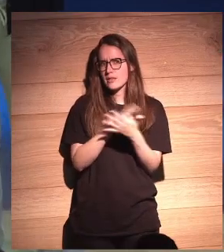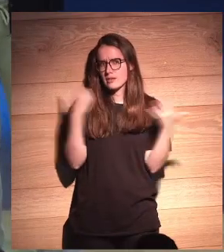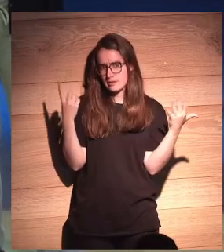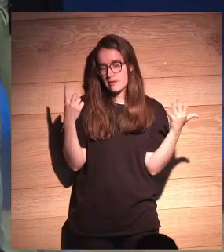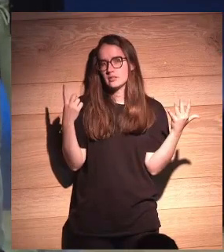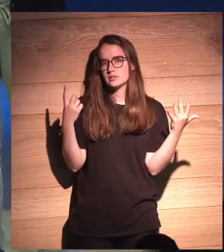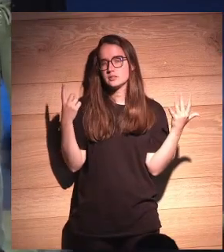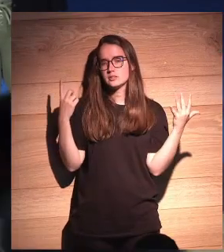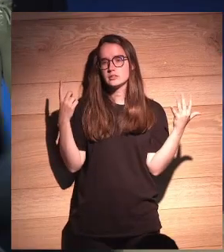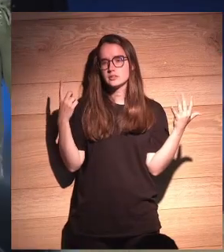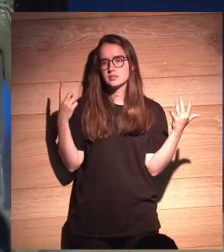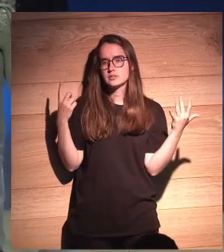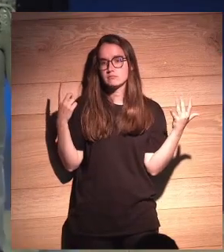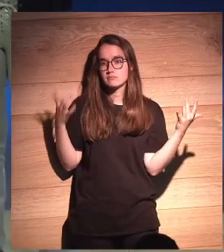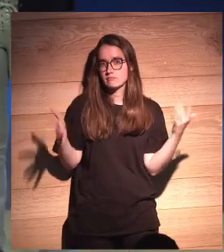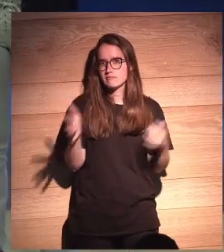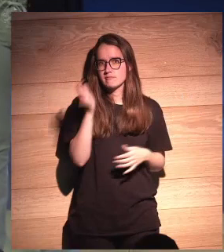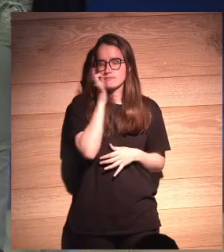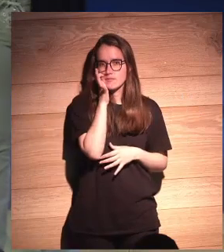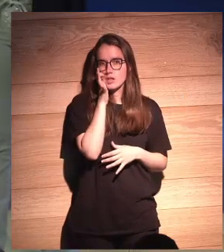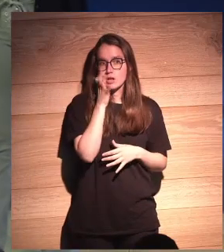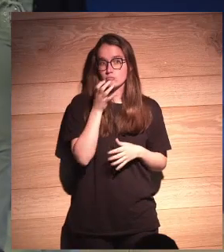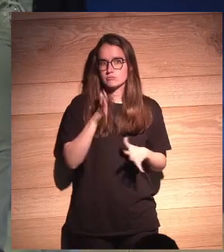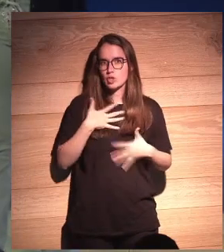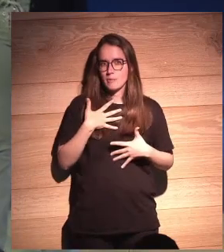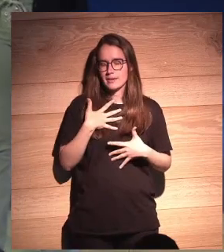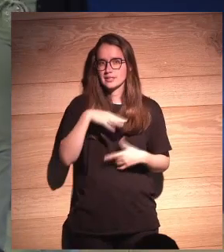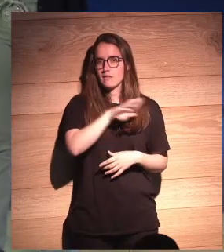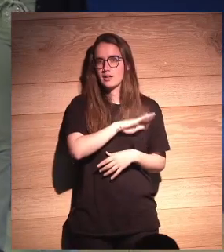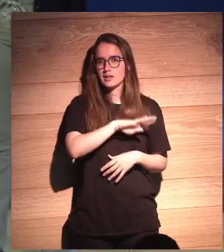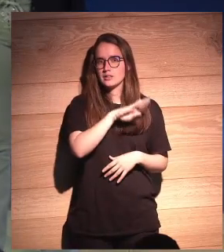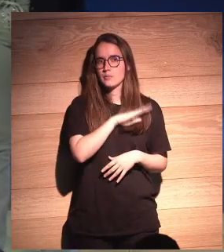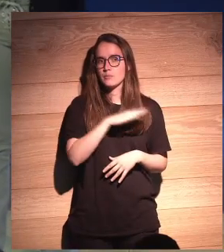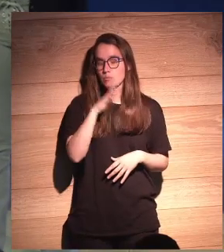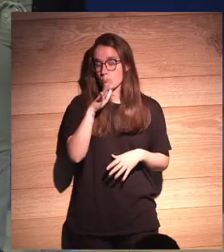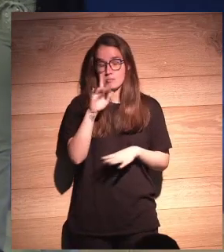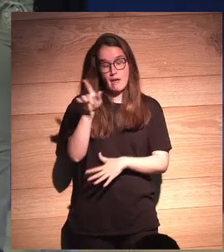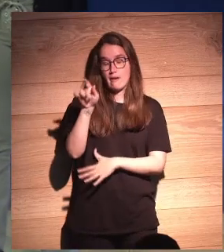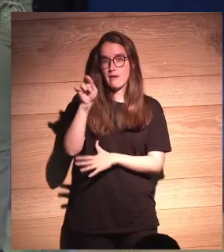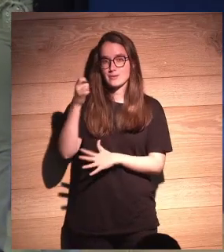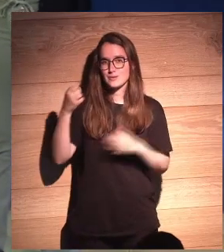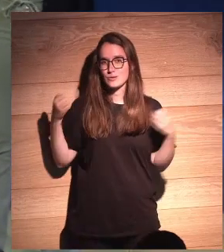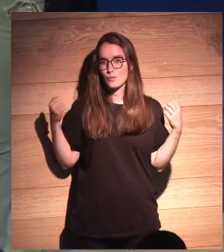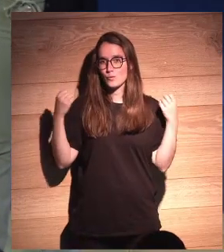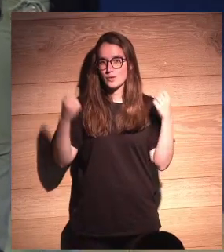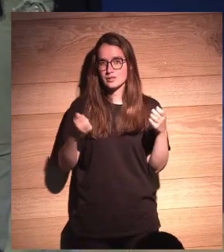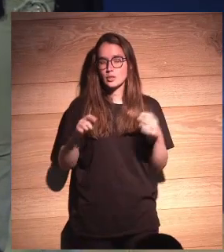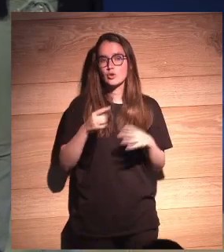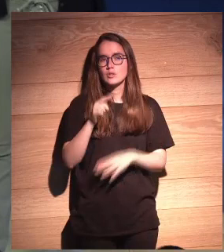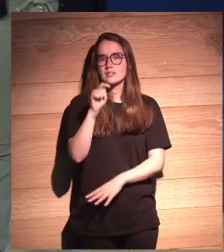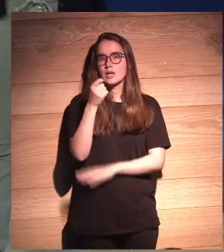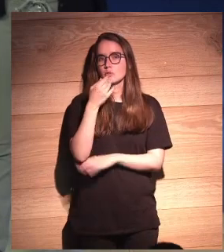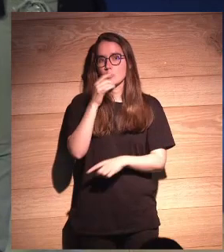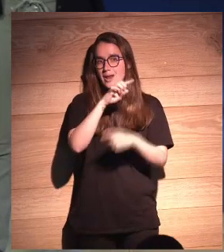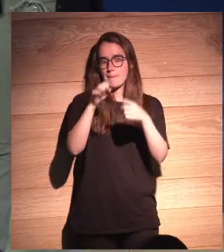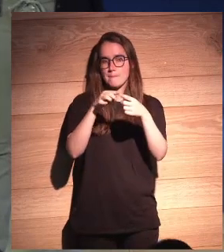2016 y realmente nos sorprendió bastante porque fue todo un éxito. De hecho, conseguimos como